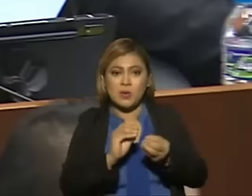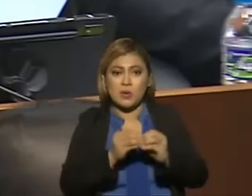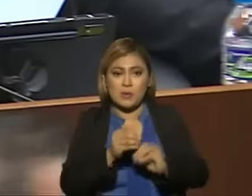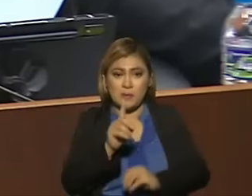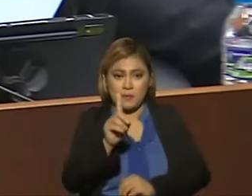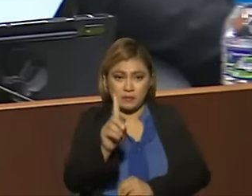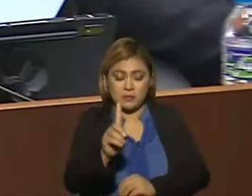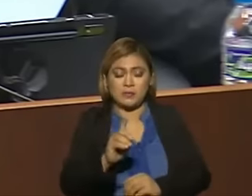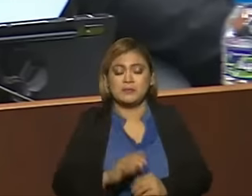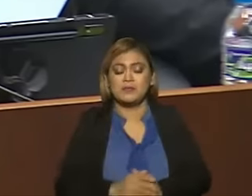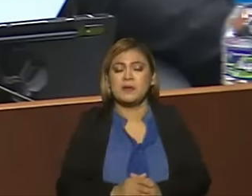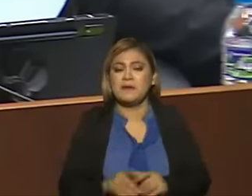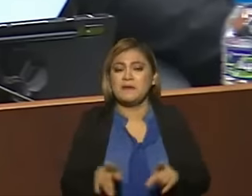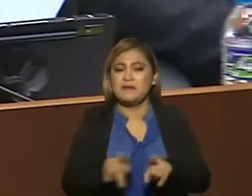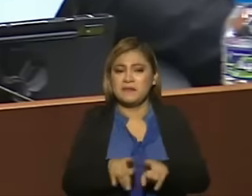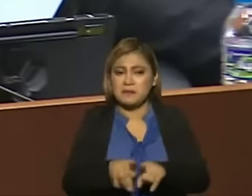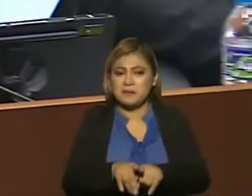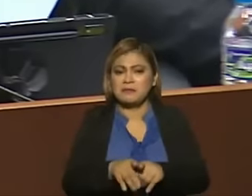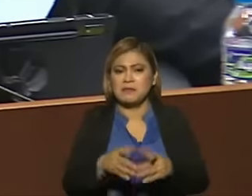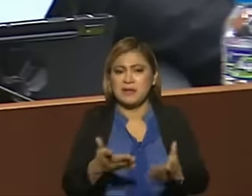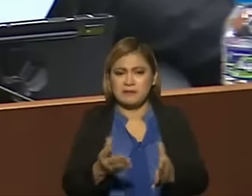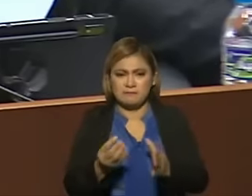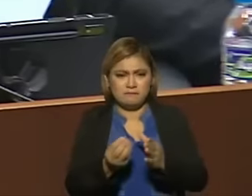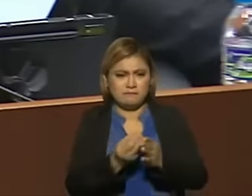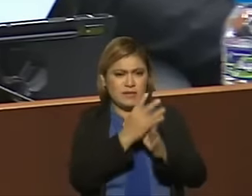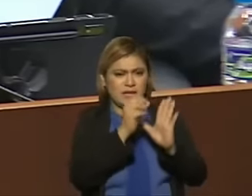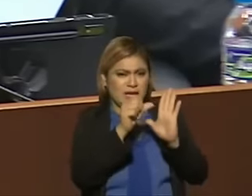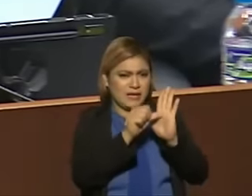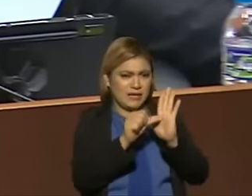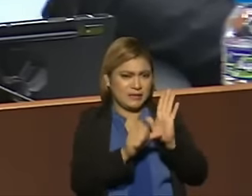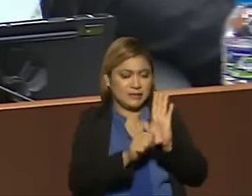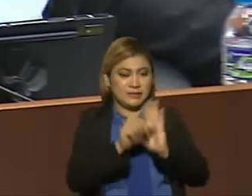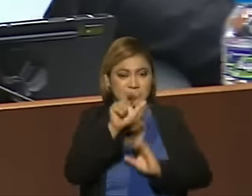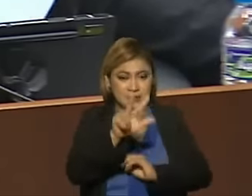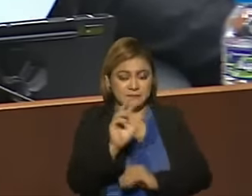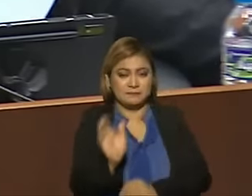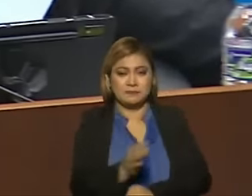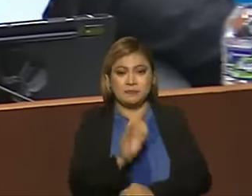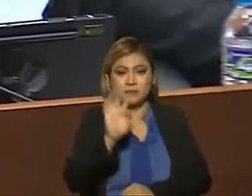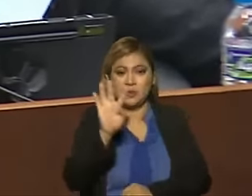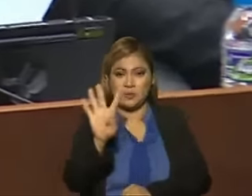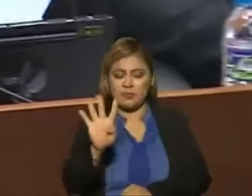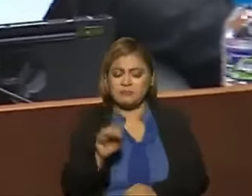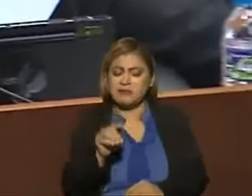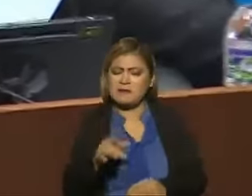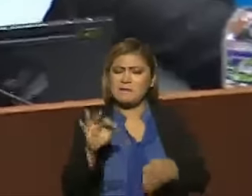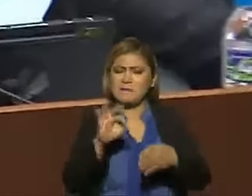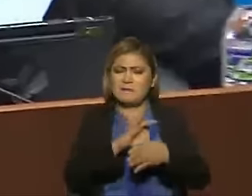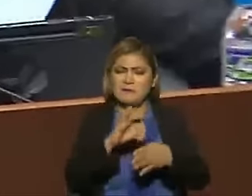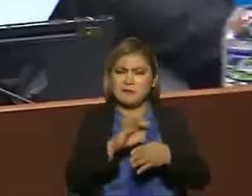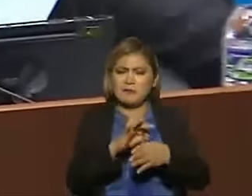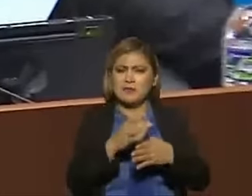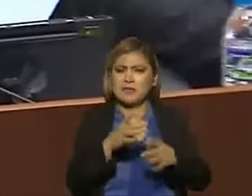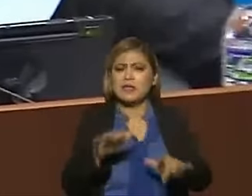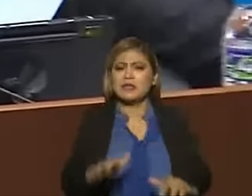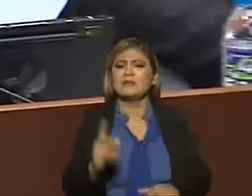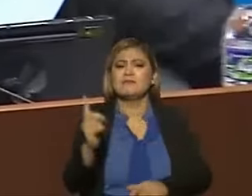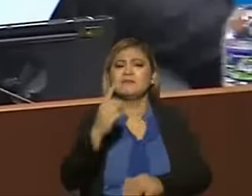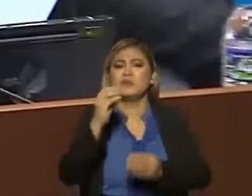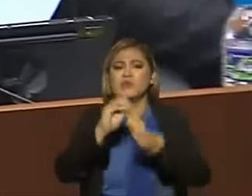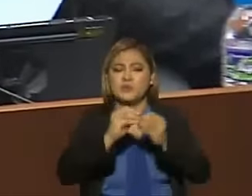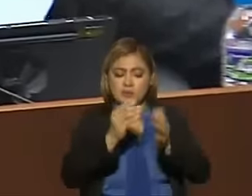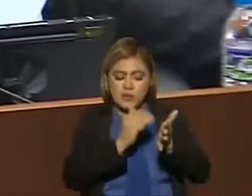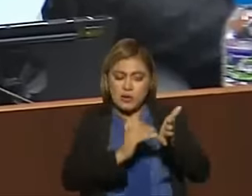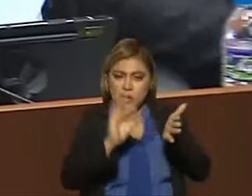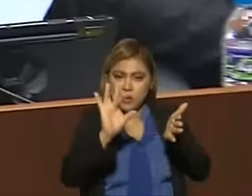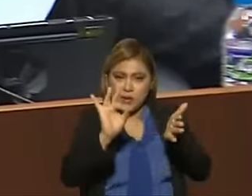contrato, así como a la inclusión de las propuestas de modificación de los artículos 3 y 4. Cumplida esta función en la Secretaría General con fundamento en el numeral 8